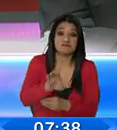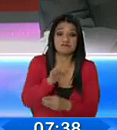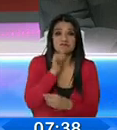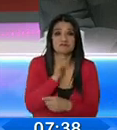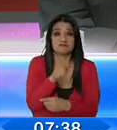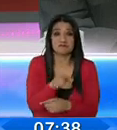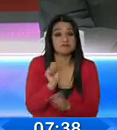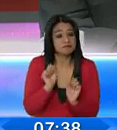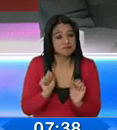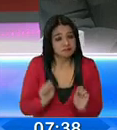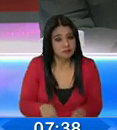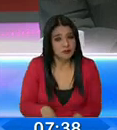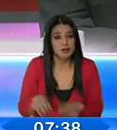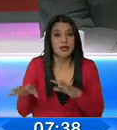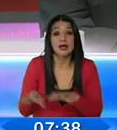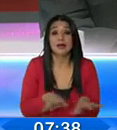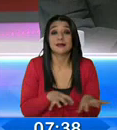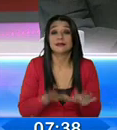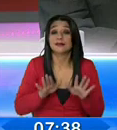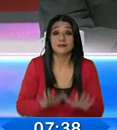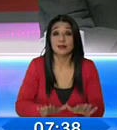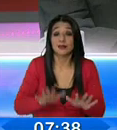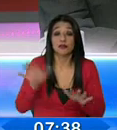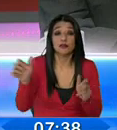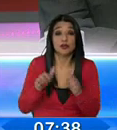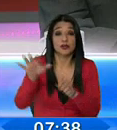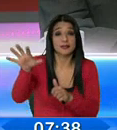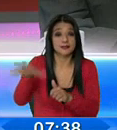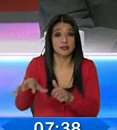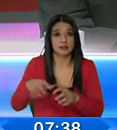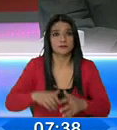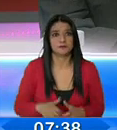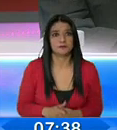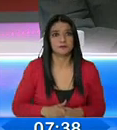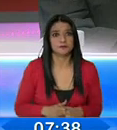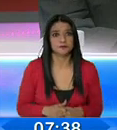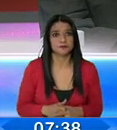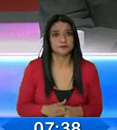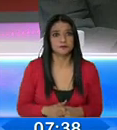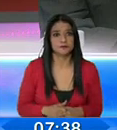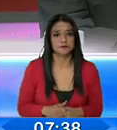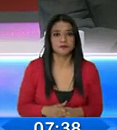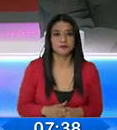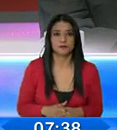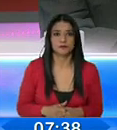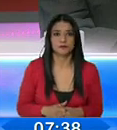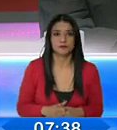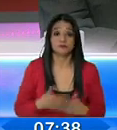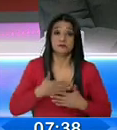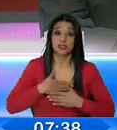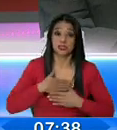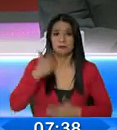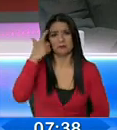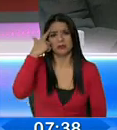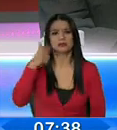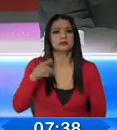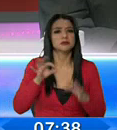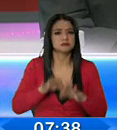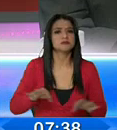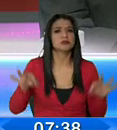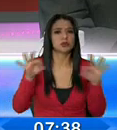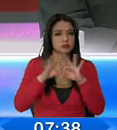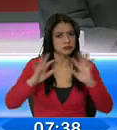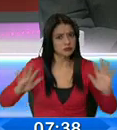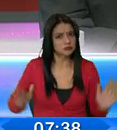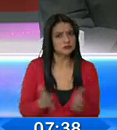intervenir en ese tipo de actividad con el Estado. Entre otras, son medidas que, a mi juicio, son indispensables de